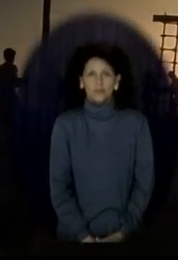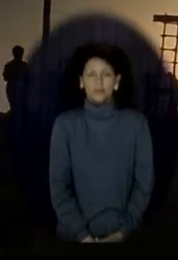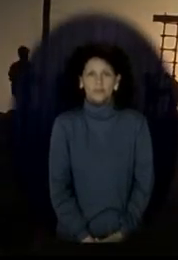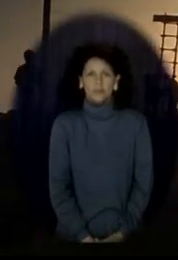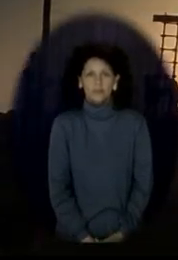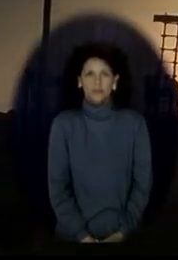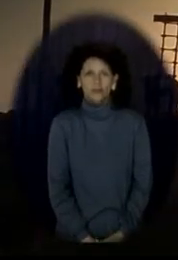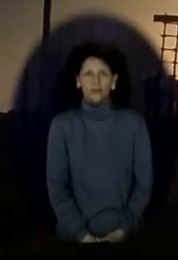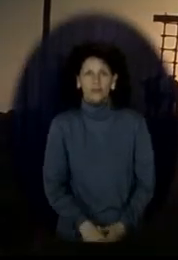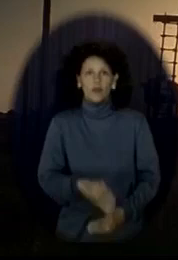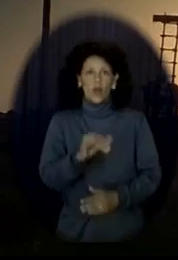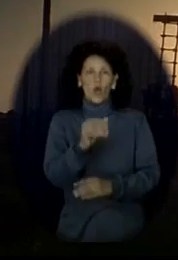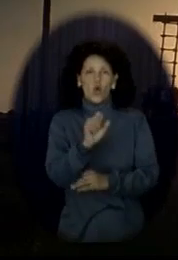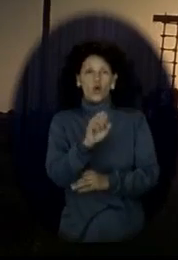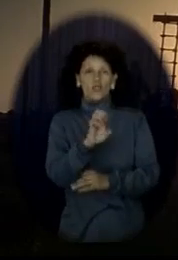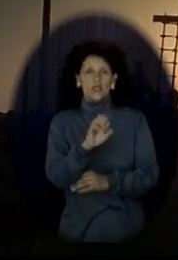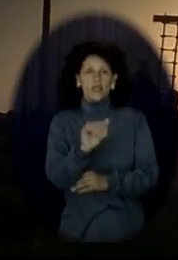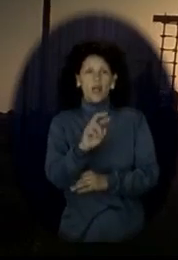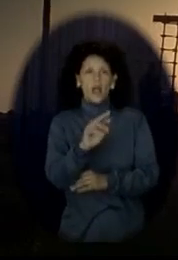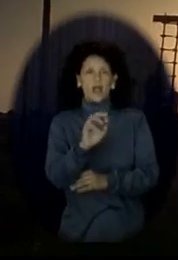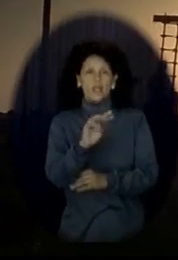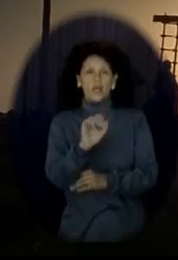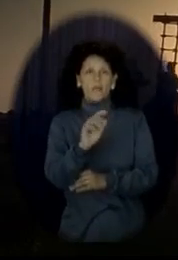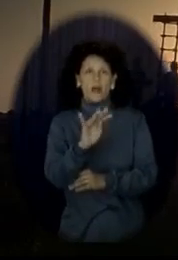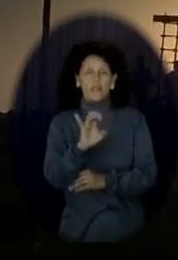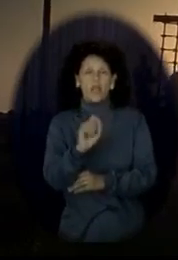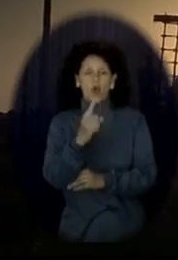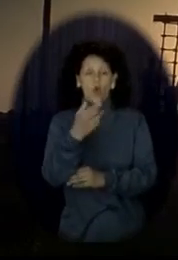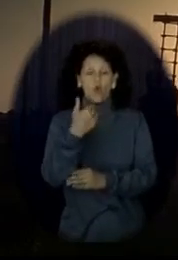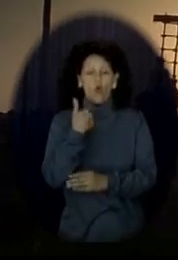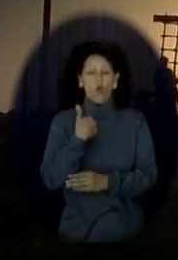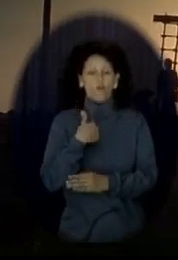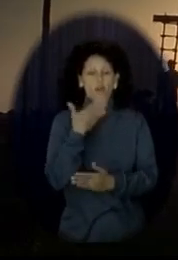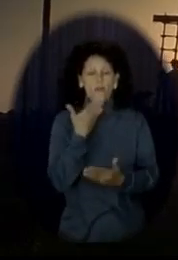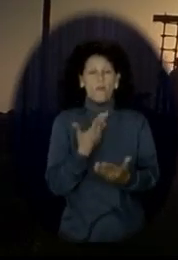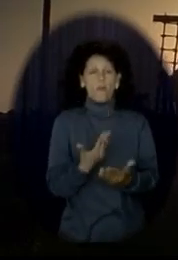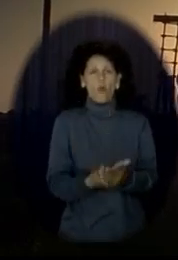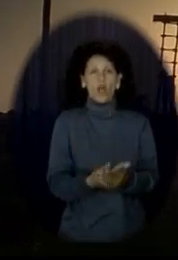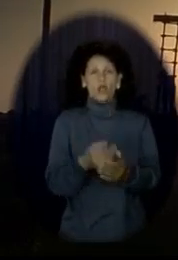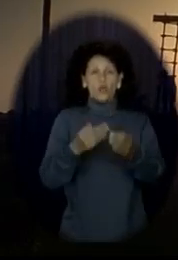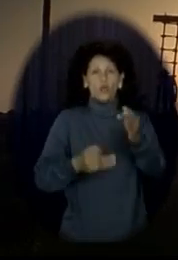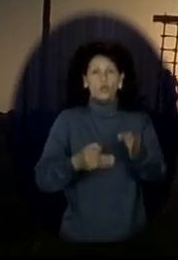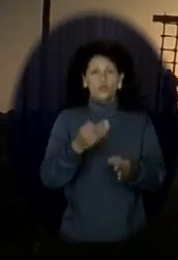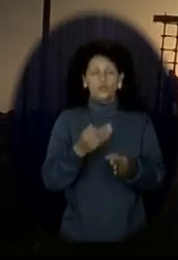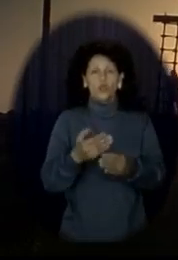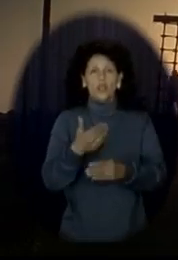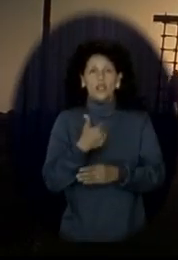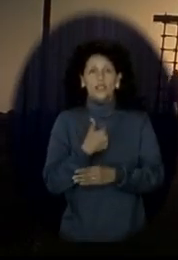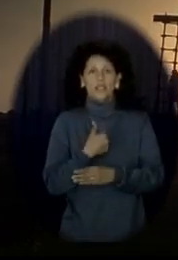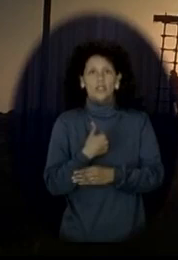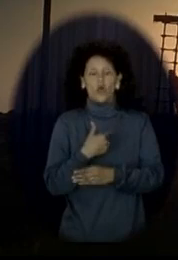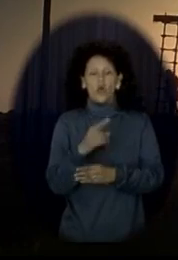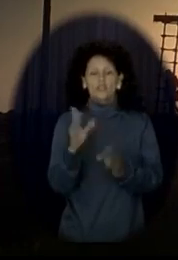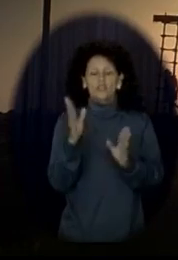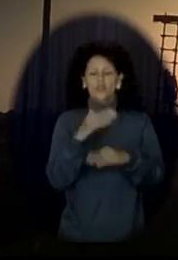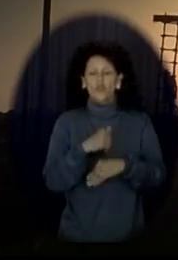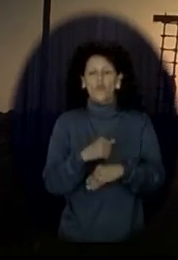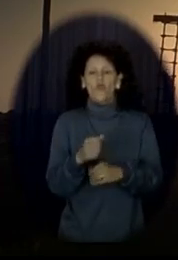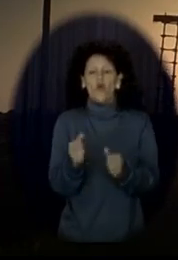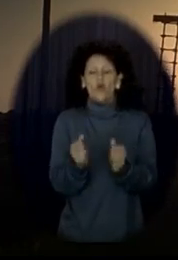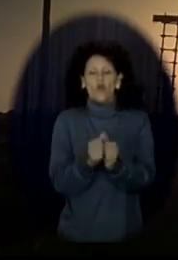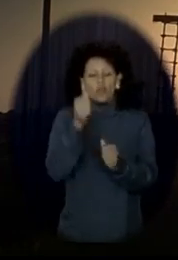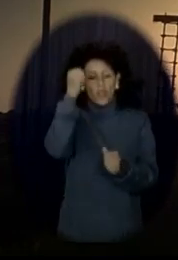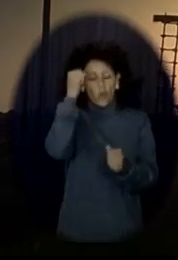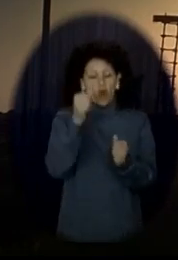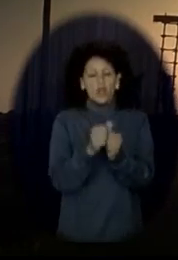José de Arimatea, un hombre bueno y justo que pertenecía a la Junta Suprema y que no estuvo de acuerdo con estos hechos, obtuvo